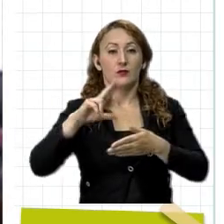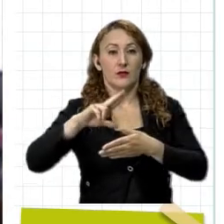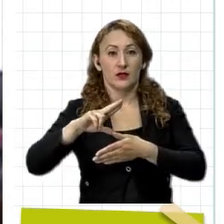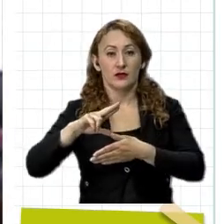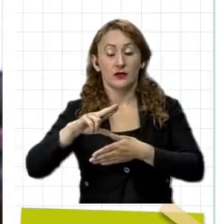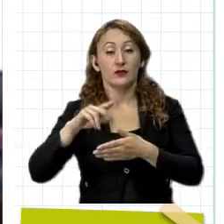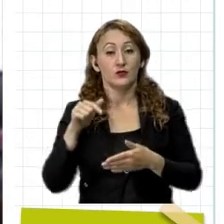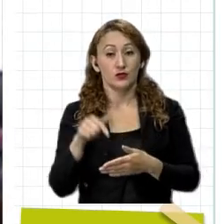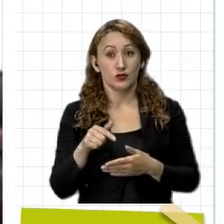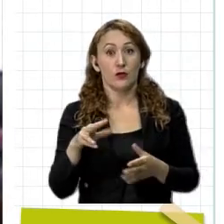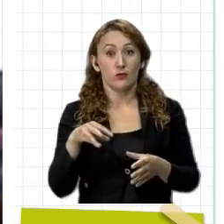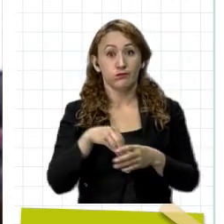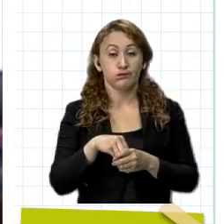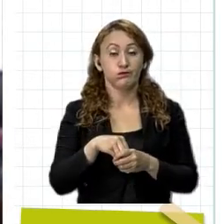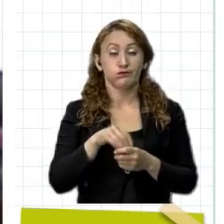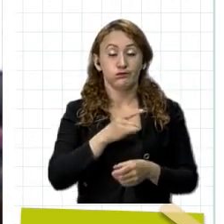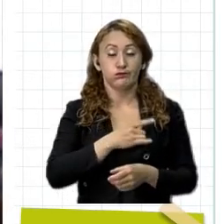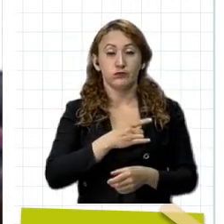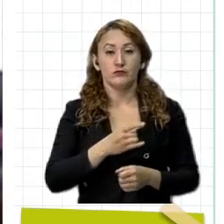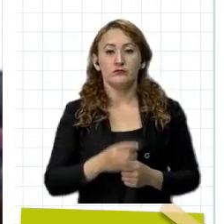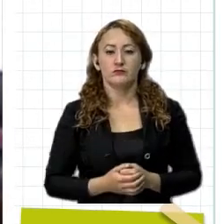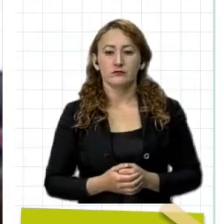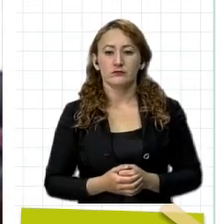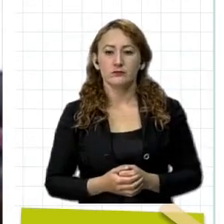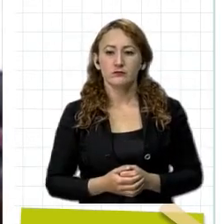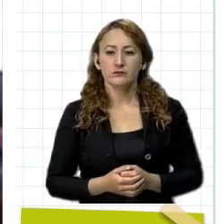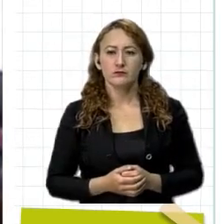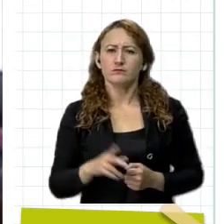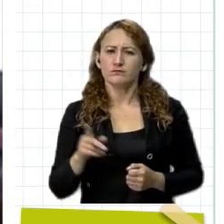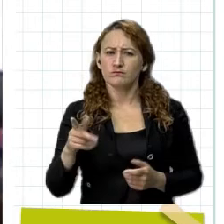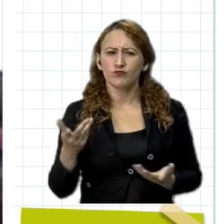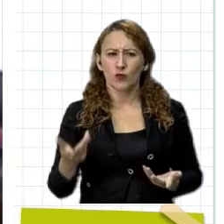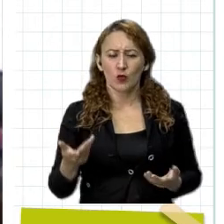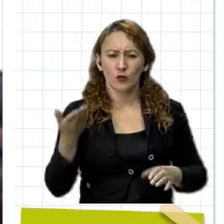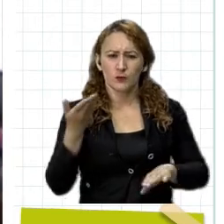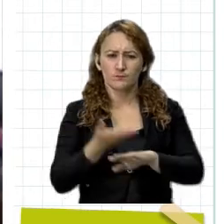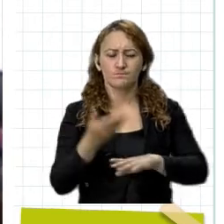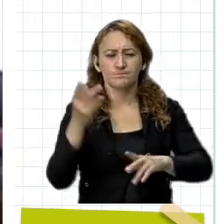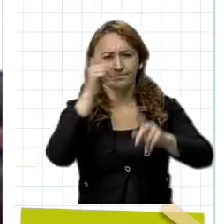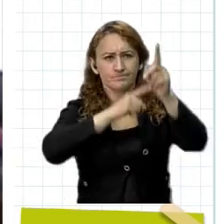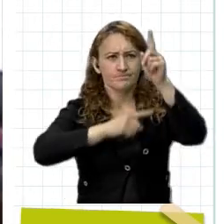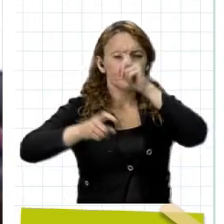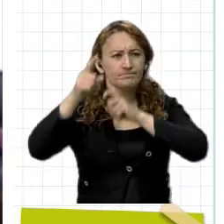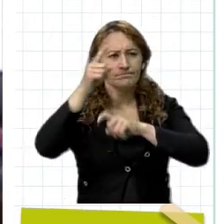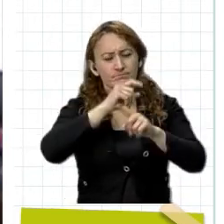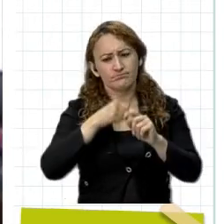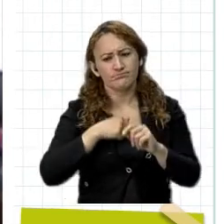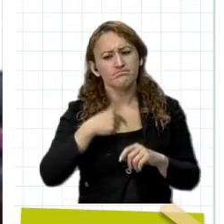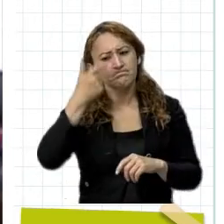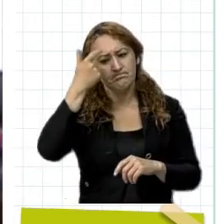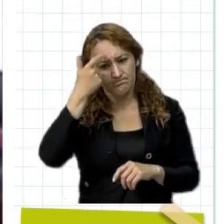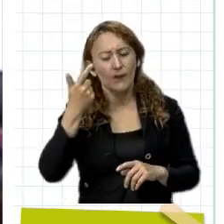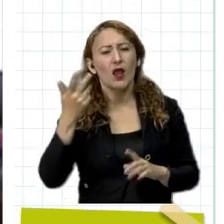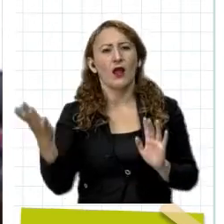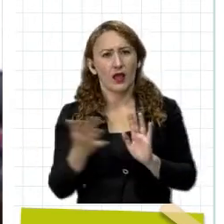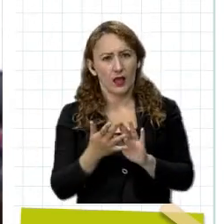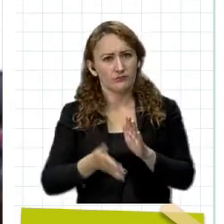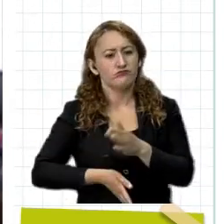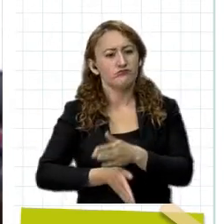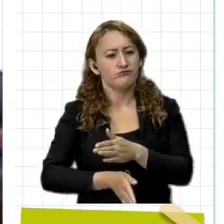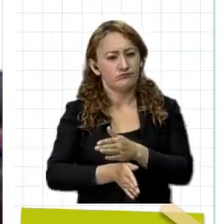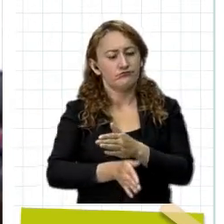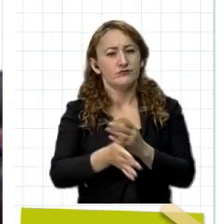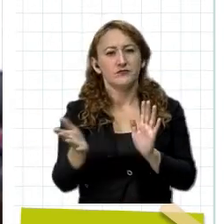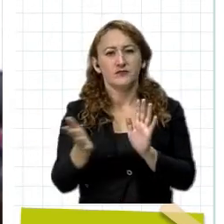de la cual hizo parte la universidad, ella plantea algunas reflexiones que me siguen pareciendo pertinentes a propósito de la